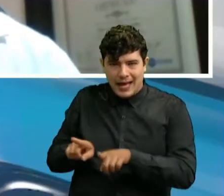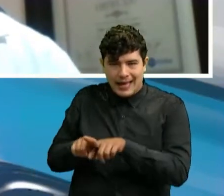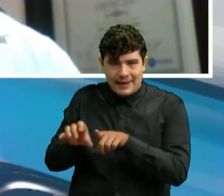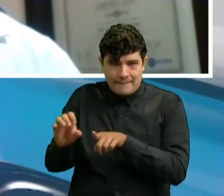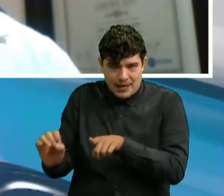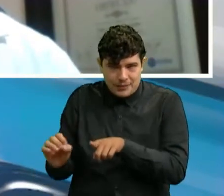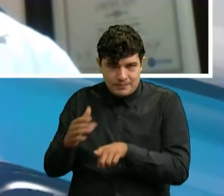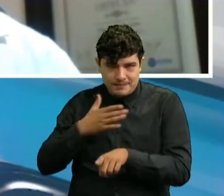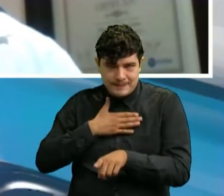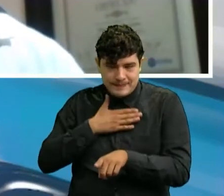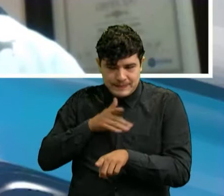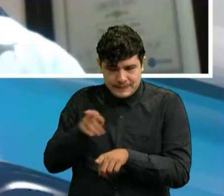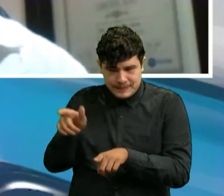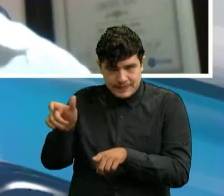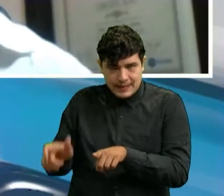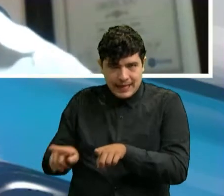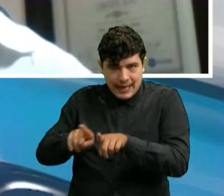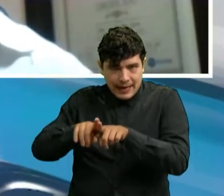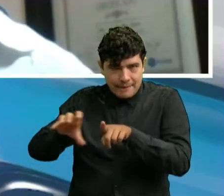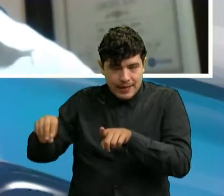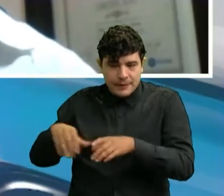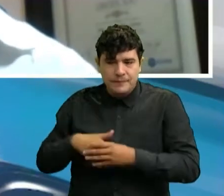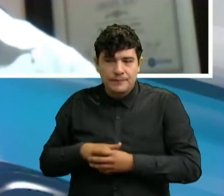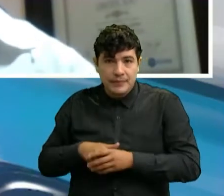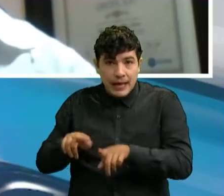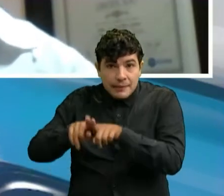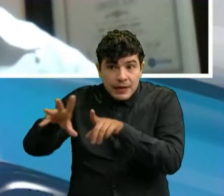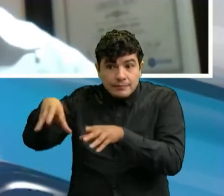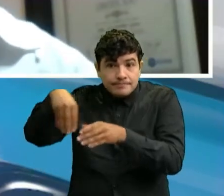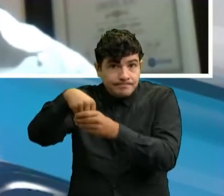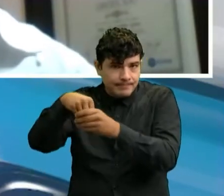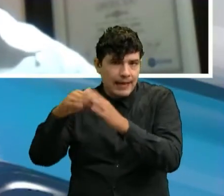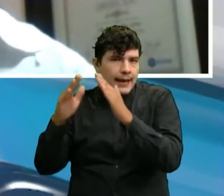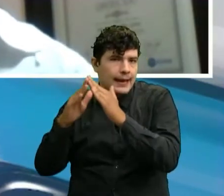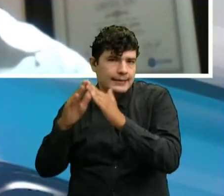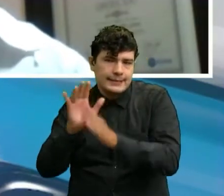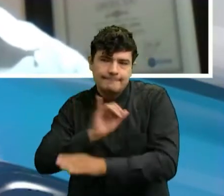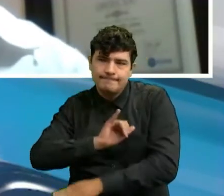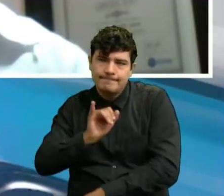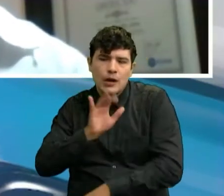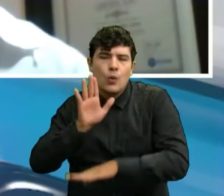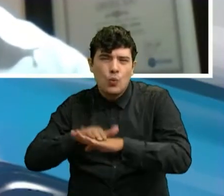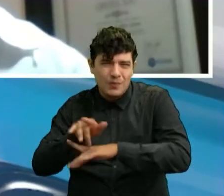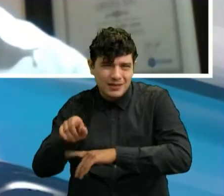momento pues está acá en la casa incapacitado a raíz de la pandemia.